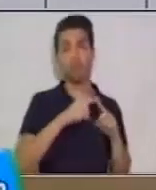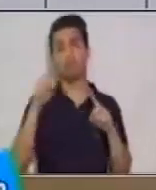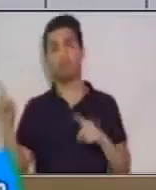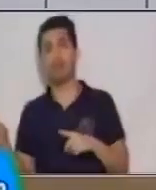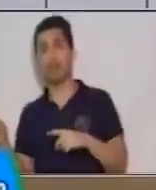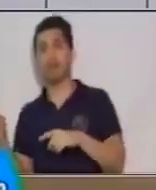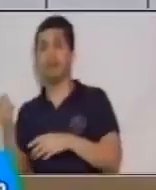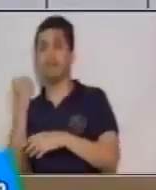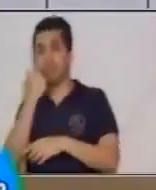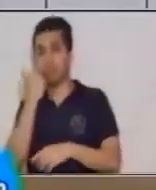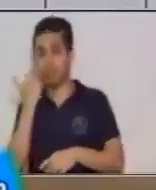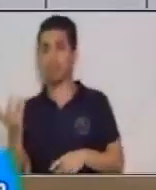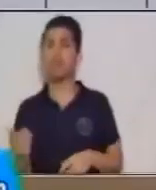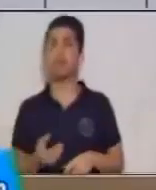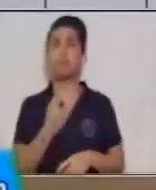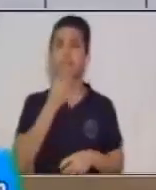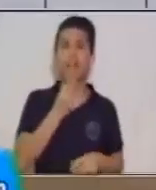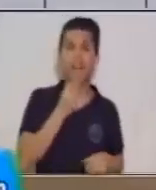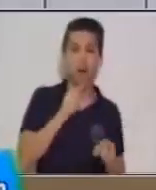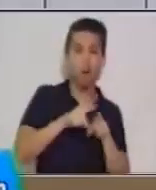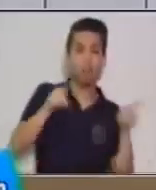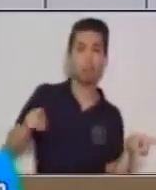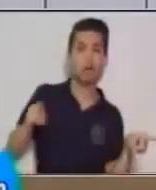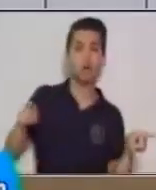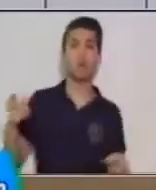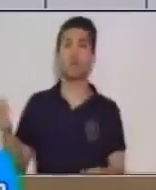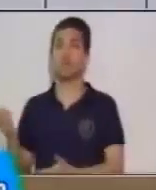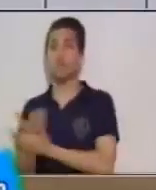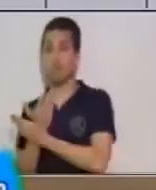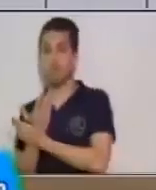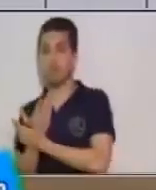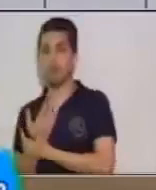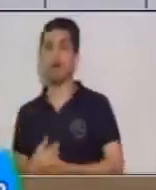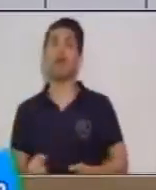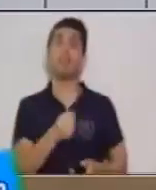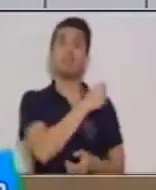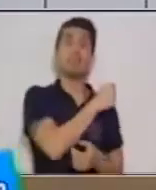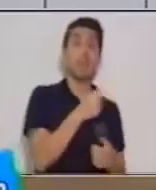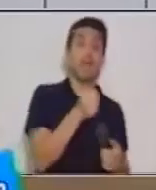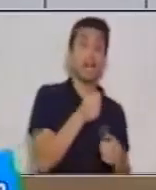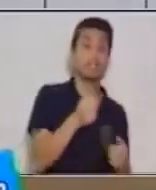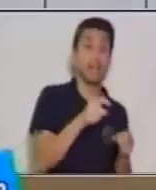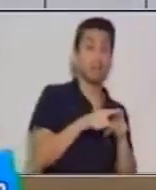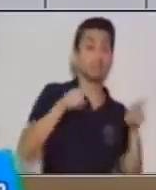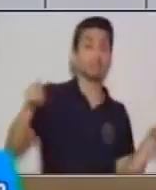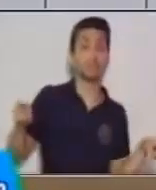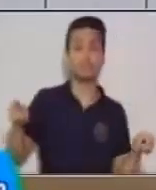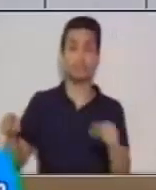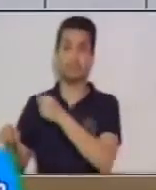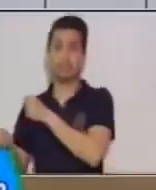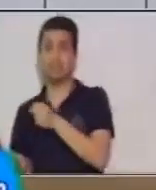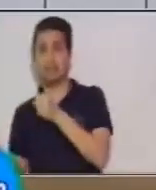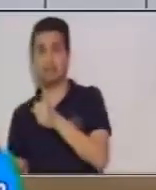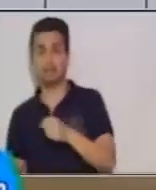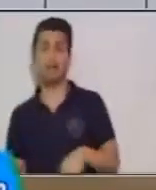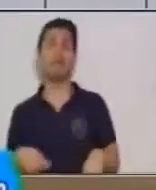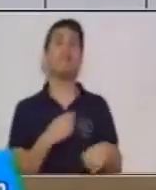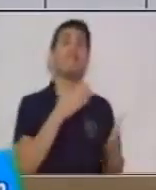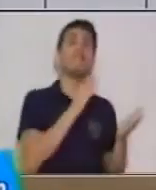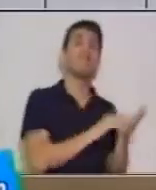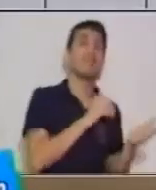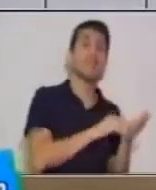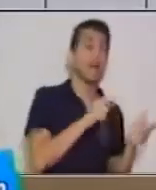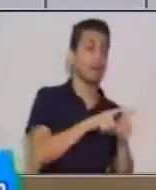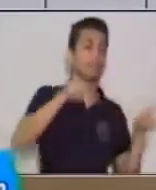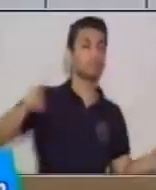Viejo, nuevo. Derecha, izquierda. Vender, comprar.